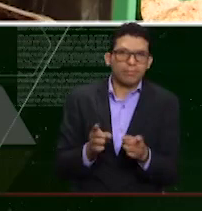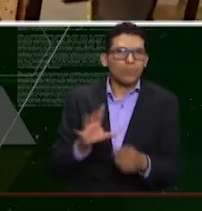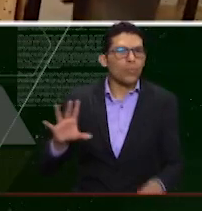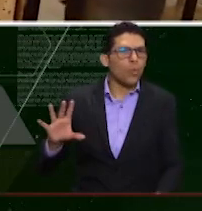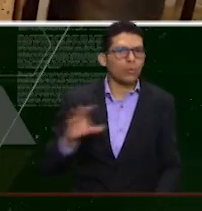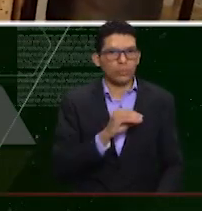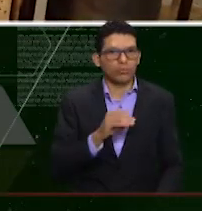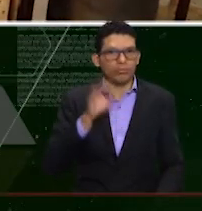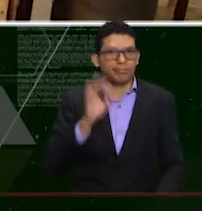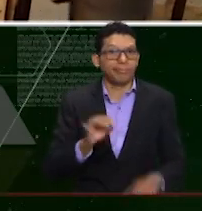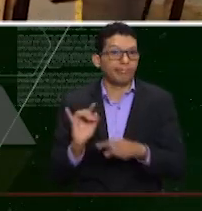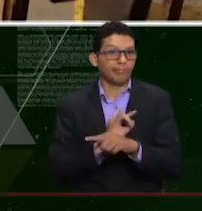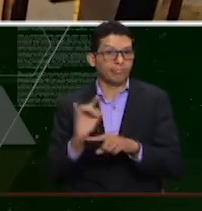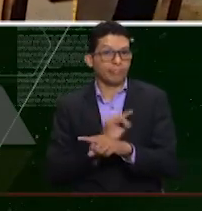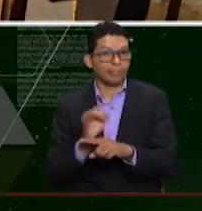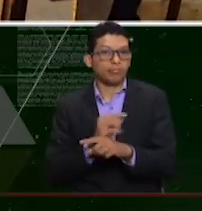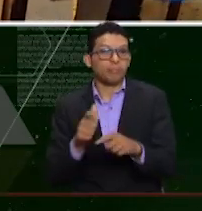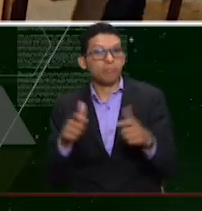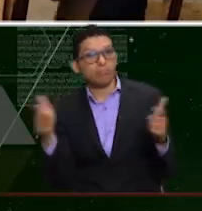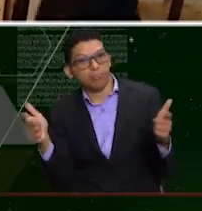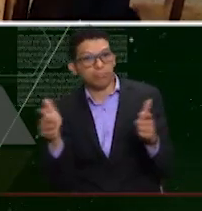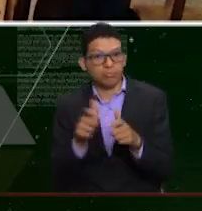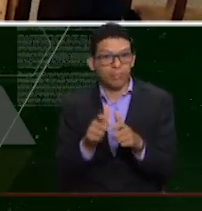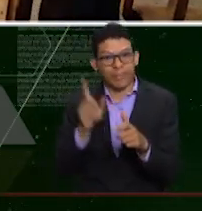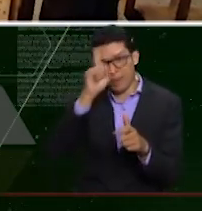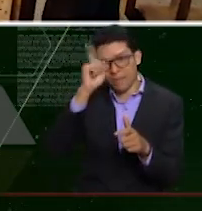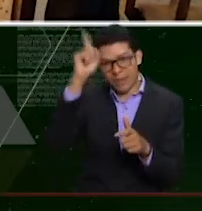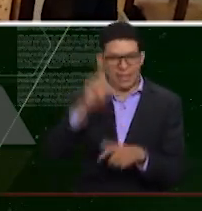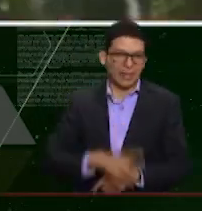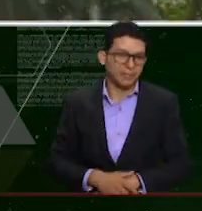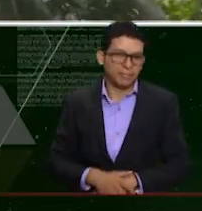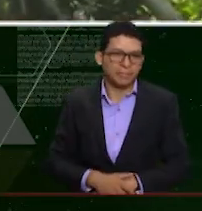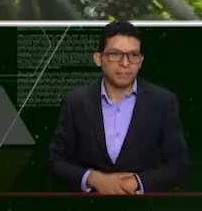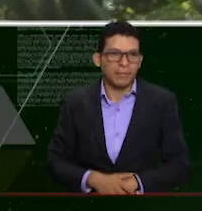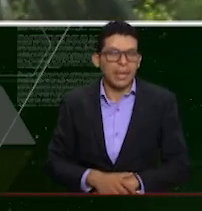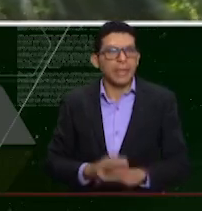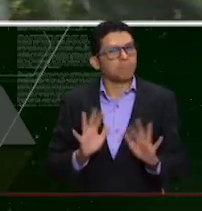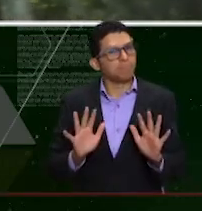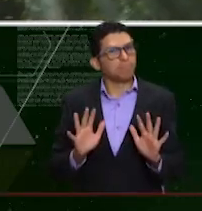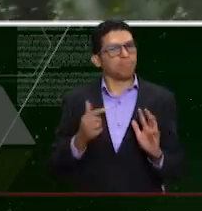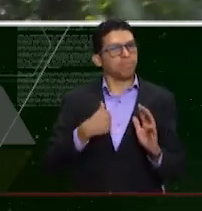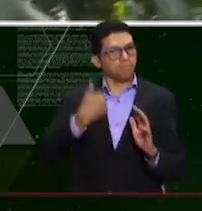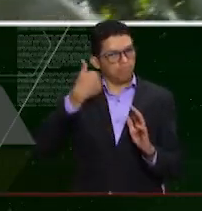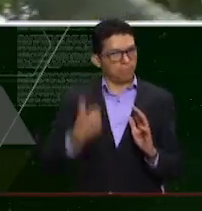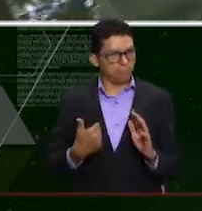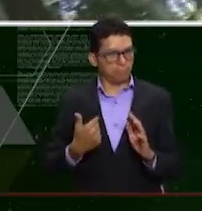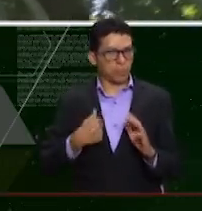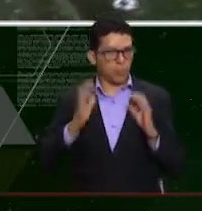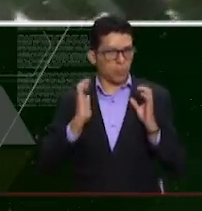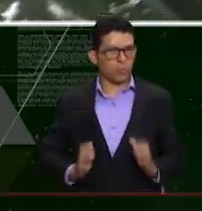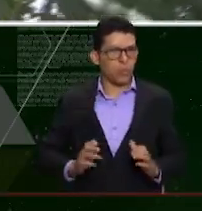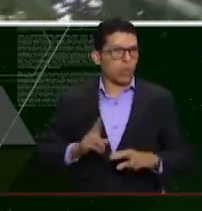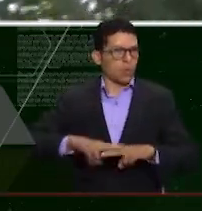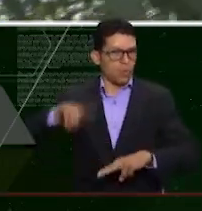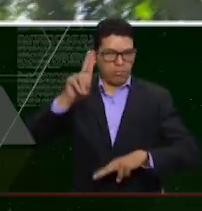todos somos consumidores en mayor o en menor medida de madera. Y digamos que yo soy un ciudadano del